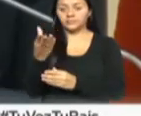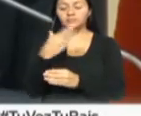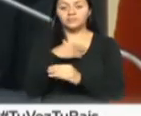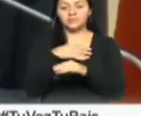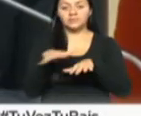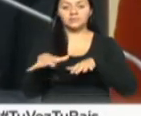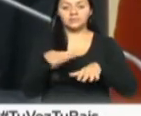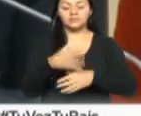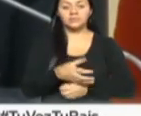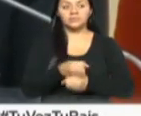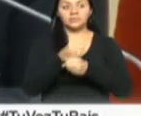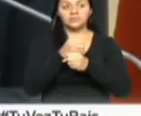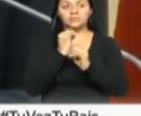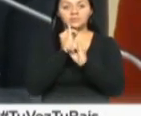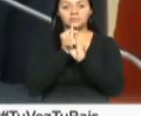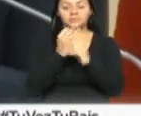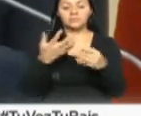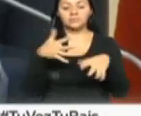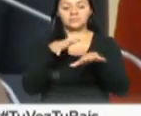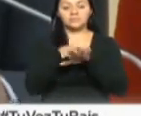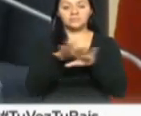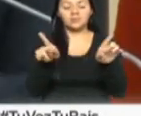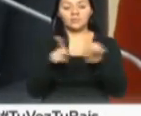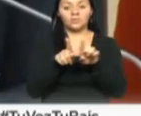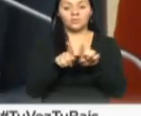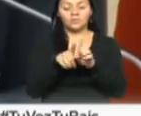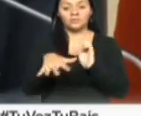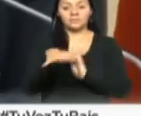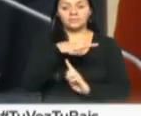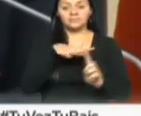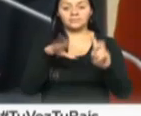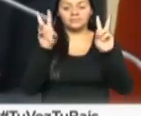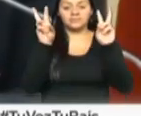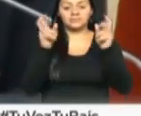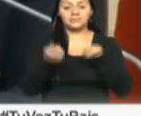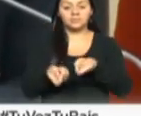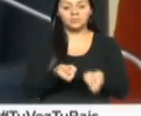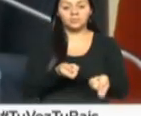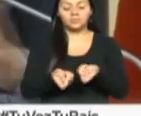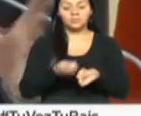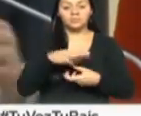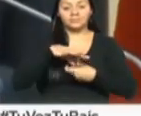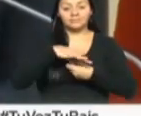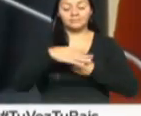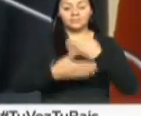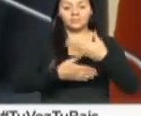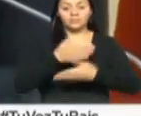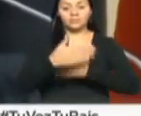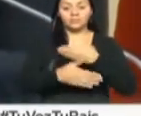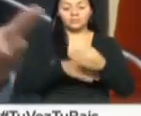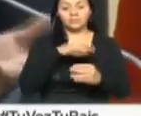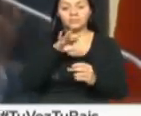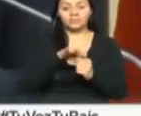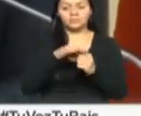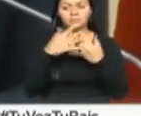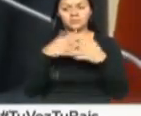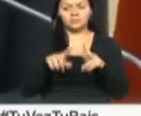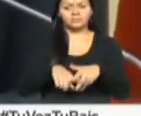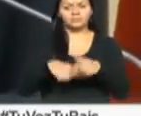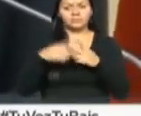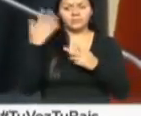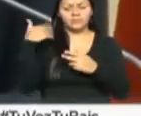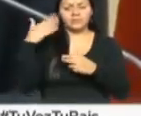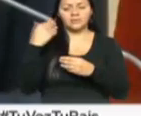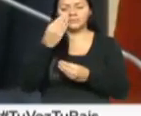que se encuentran articuladas al mismo, reitero, no solo en el ámbito del control del proceso en sí, ese que ya ha comenzado, como